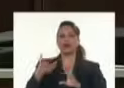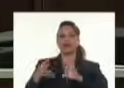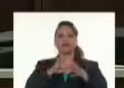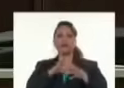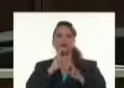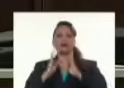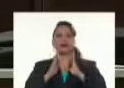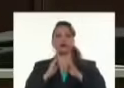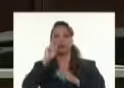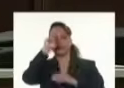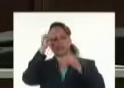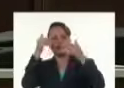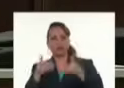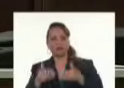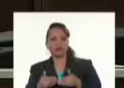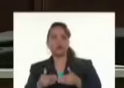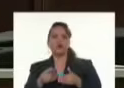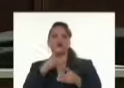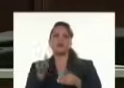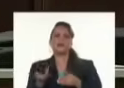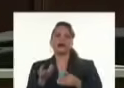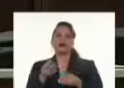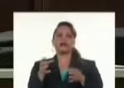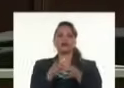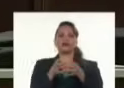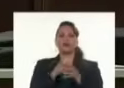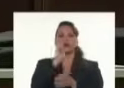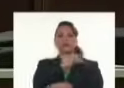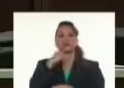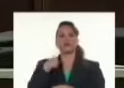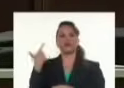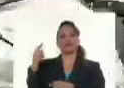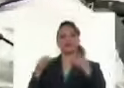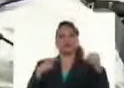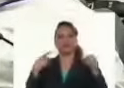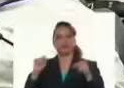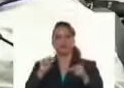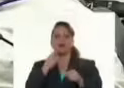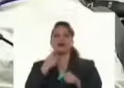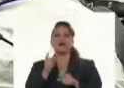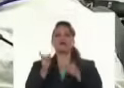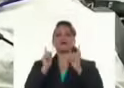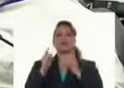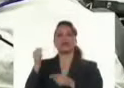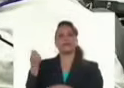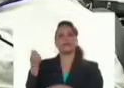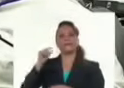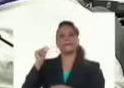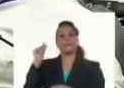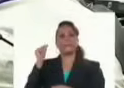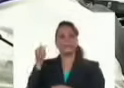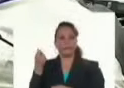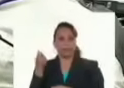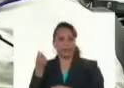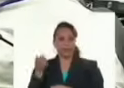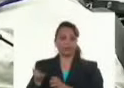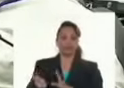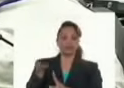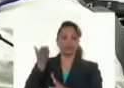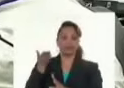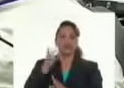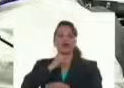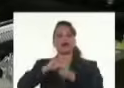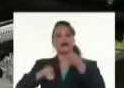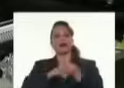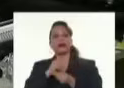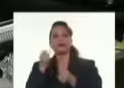sector de la salud para estabilizar la fuerza de trabajo las políticas de precios de todas las formas de gestión económica la revitalización